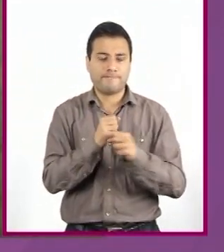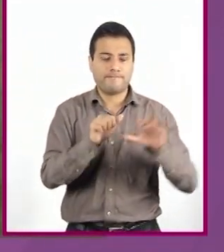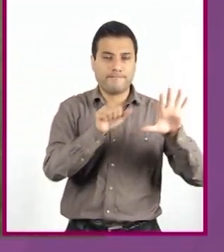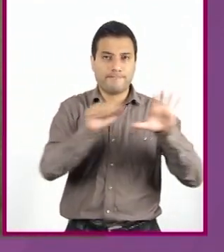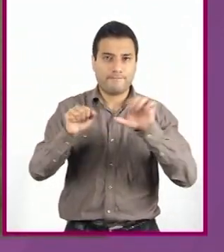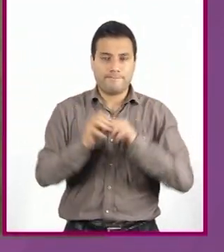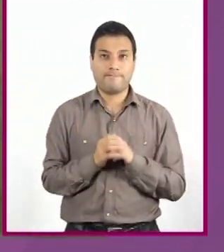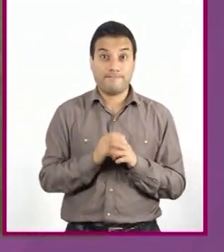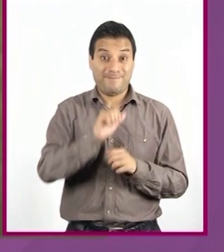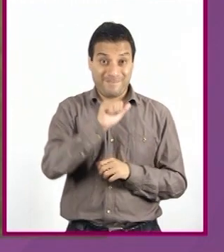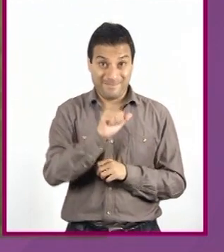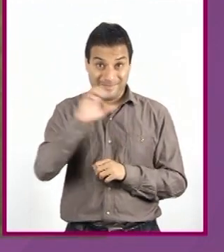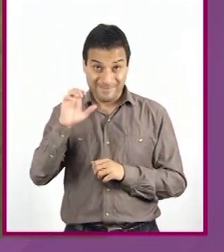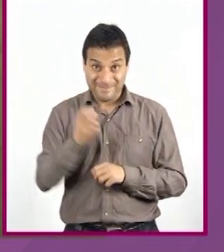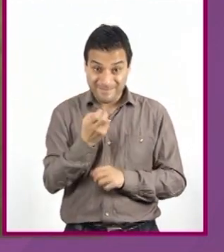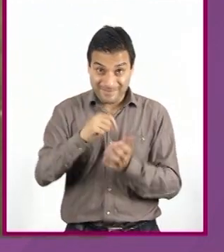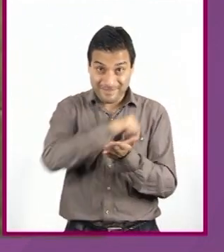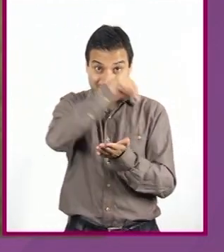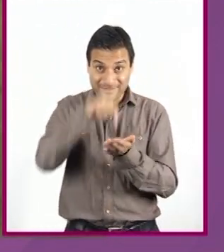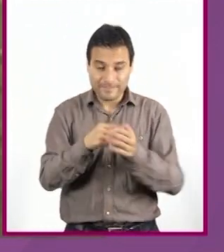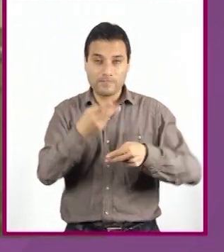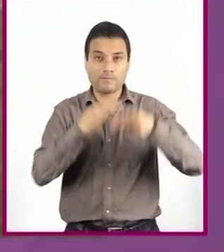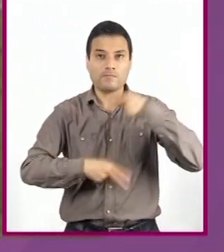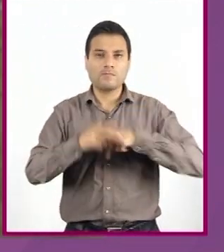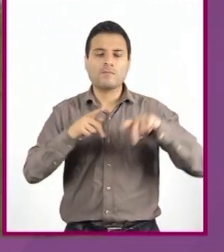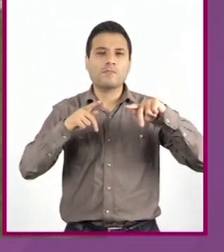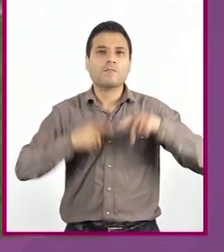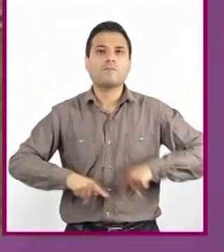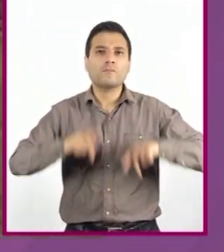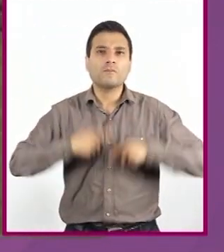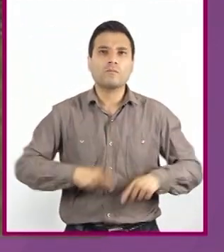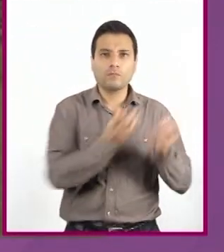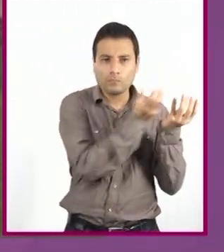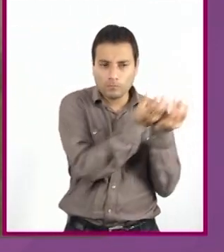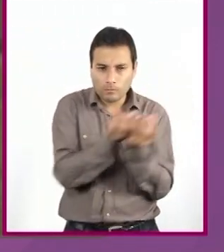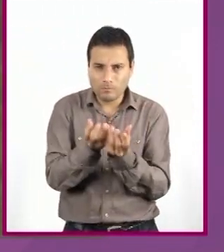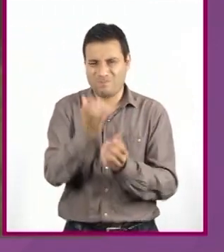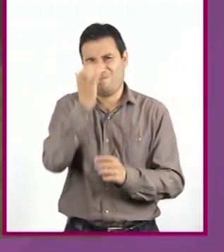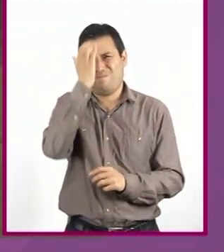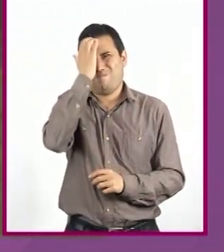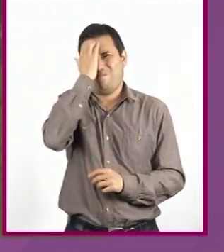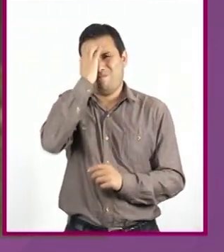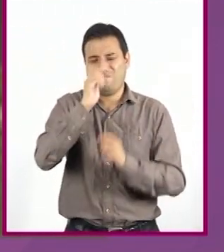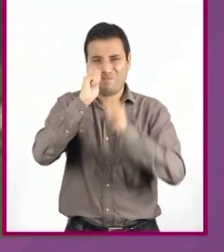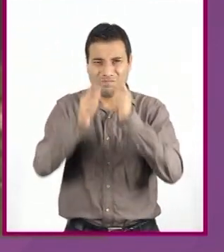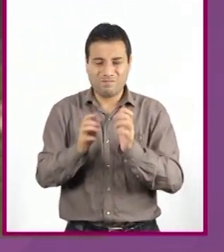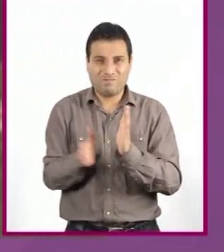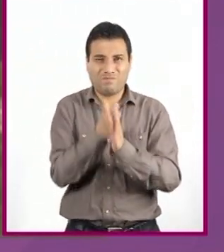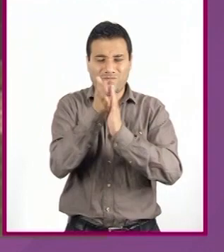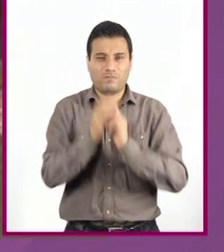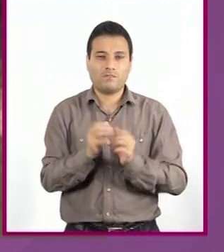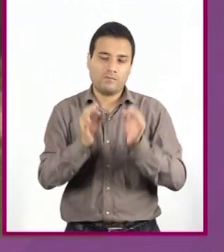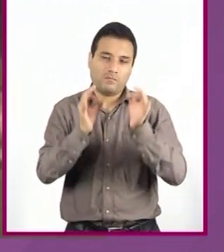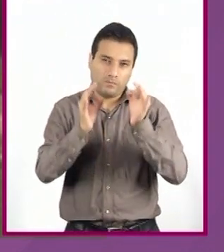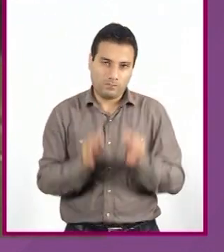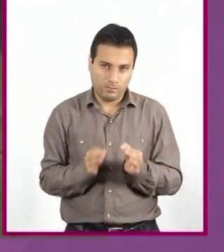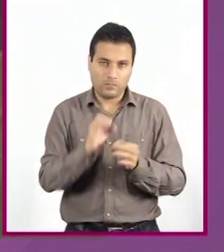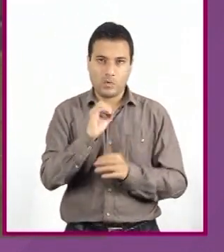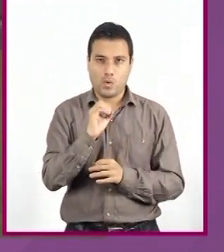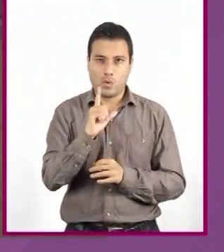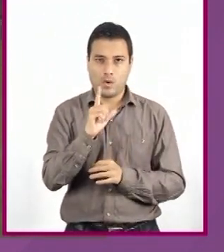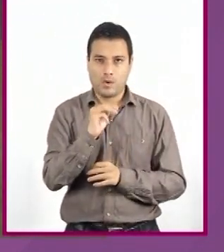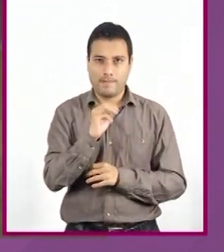nuestra era, llegó a este lugar un grupo con conocimientos de arquitectura de tradición olmeca que se impuso a una población